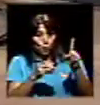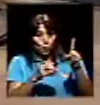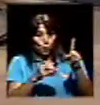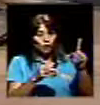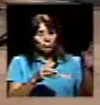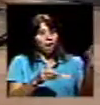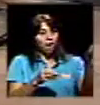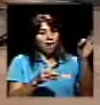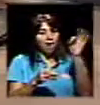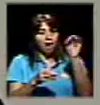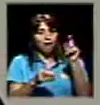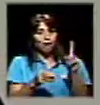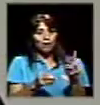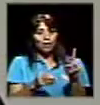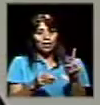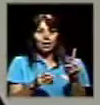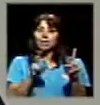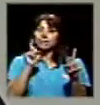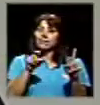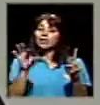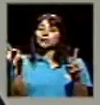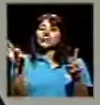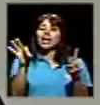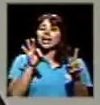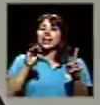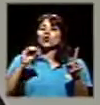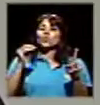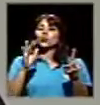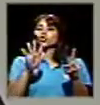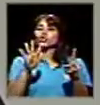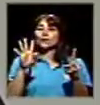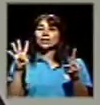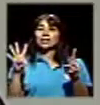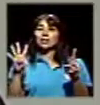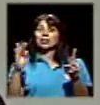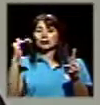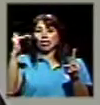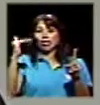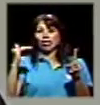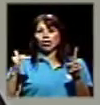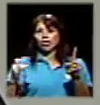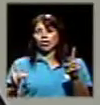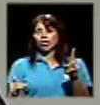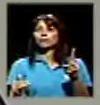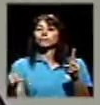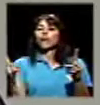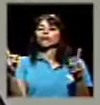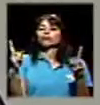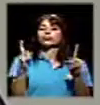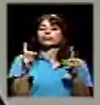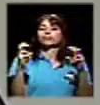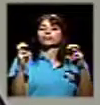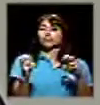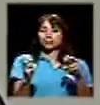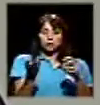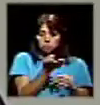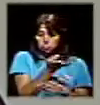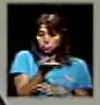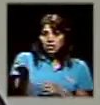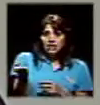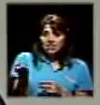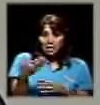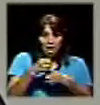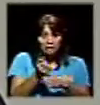número 54. Entonces, bueno, siéntense ustedes, que son los que tienen a cargo. Como hacen cosas similares,